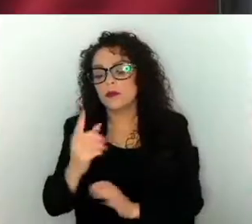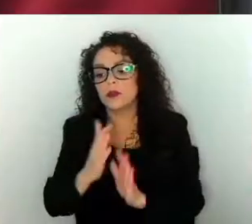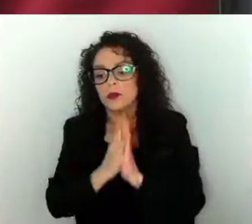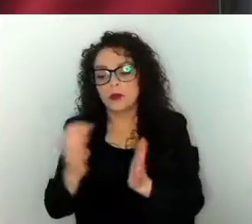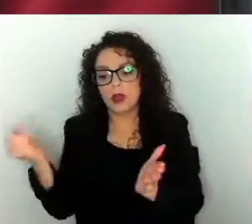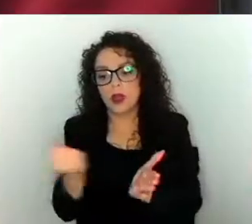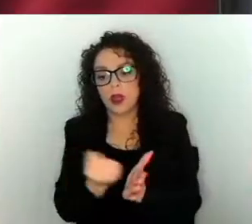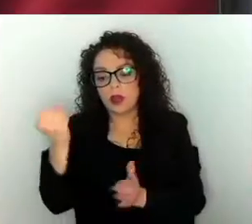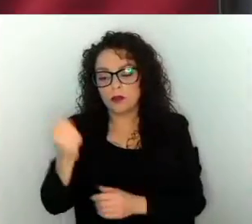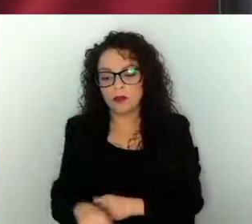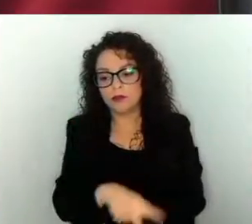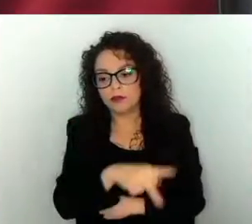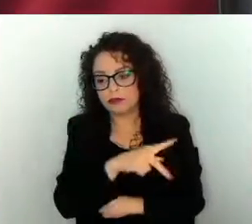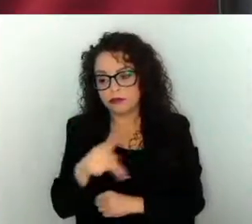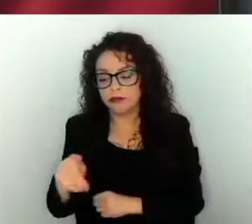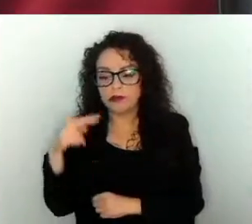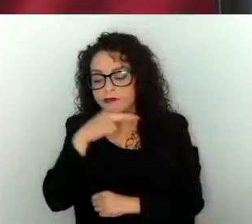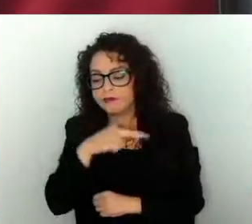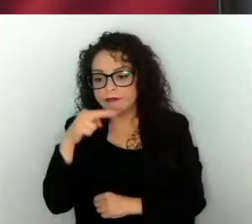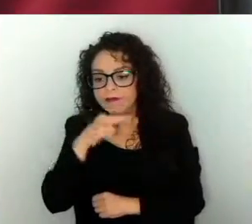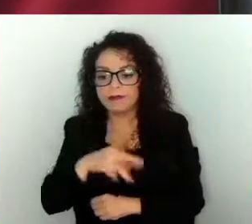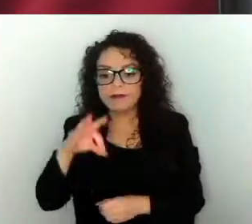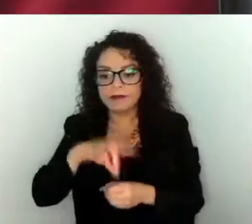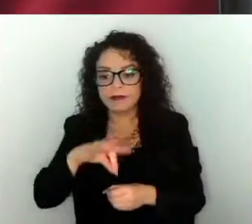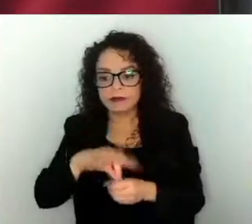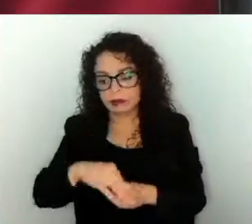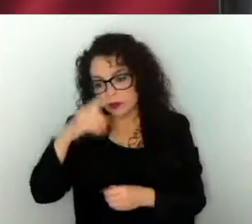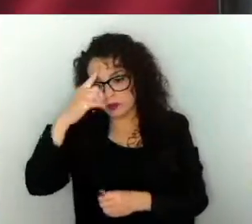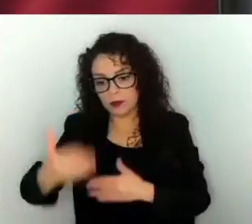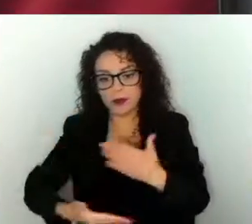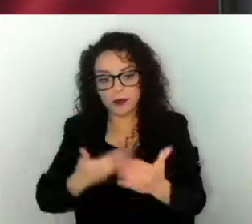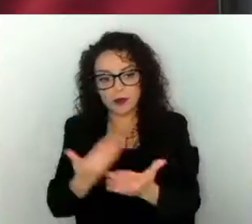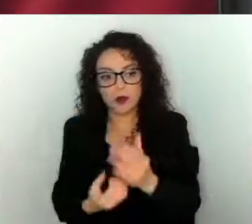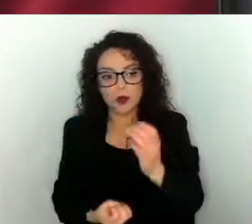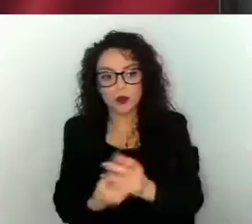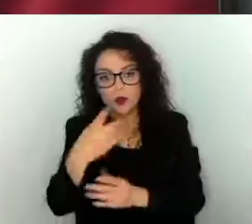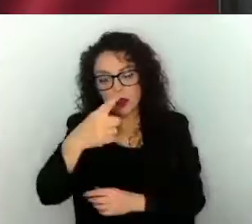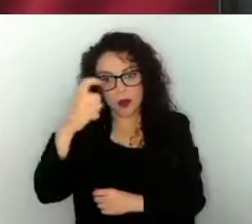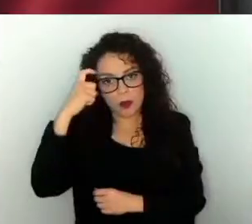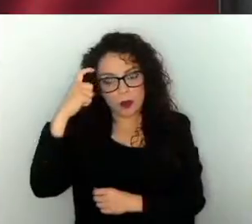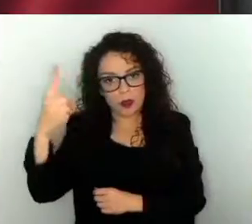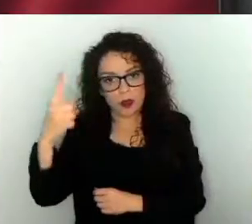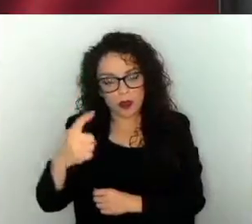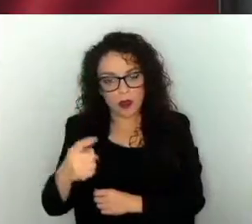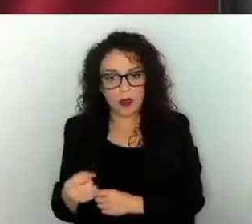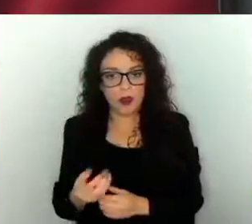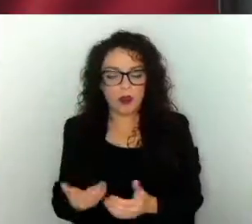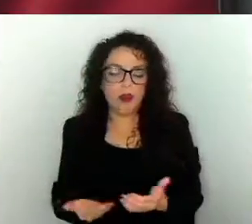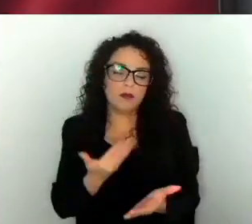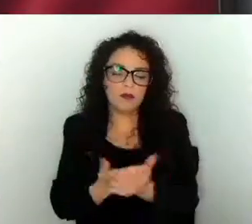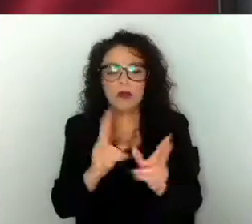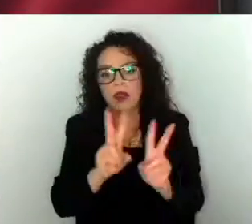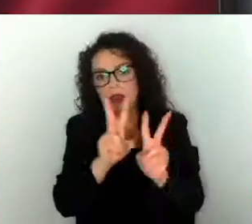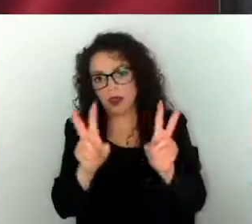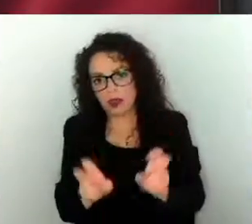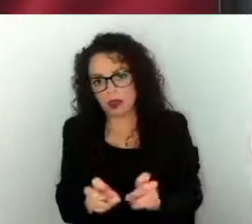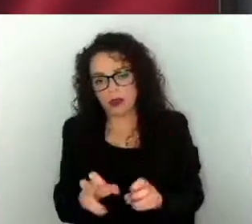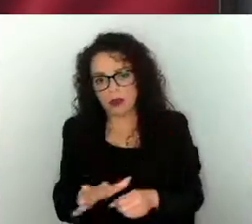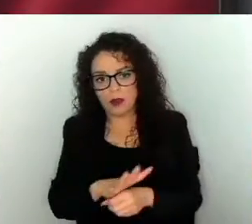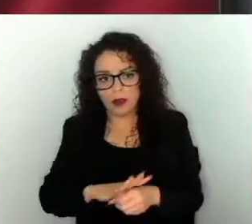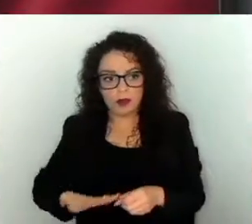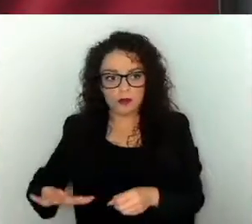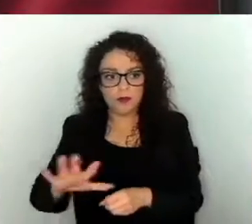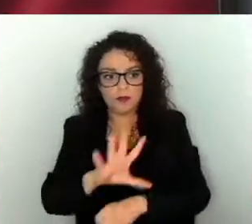mayor inmediatez la iniciativa de decreto, sabedores de que la Junta de Coordinación Política concurre a la formación